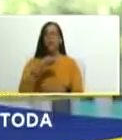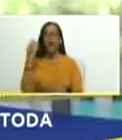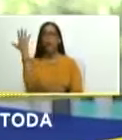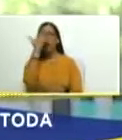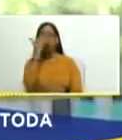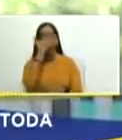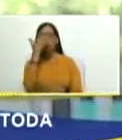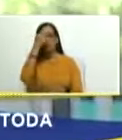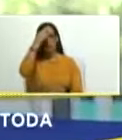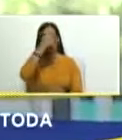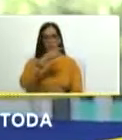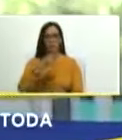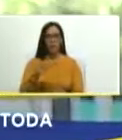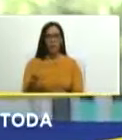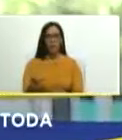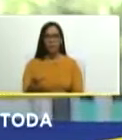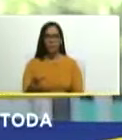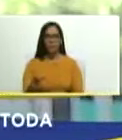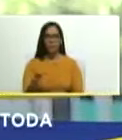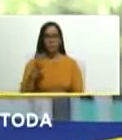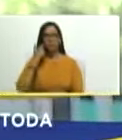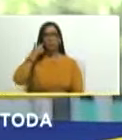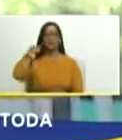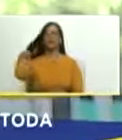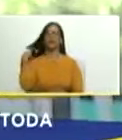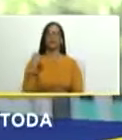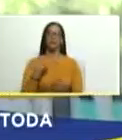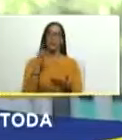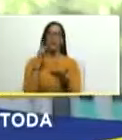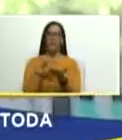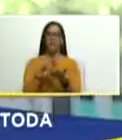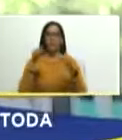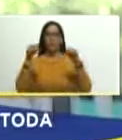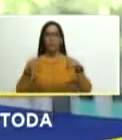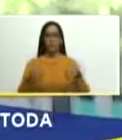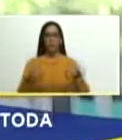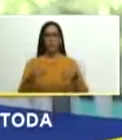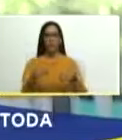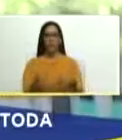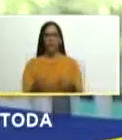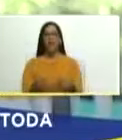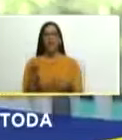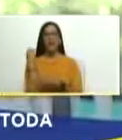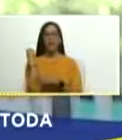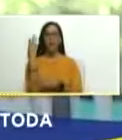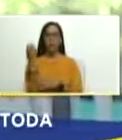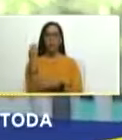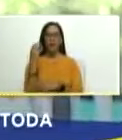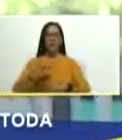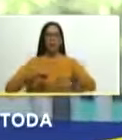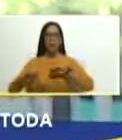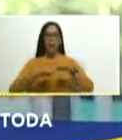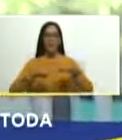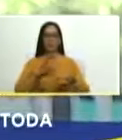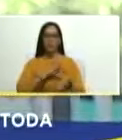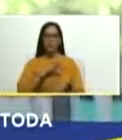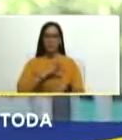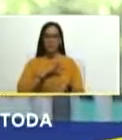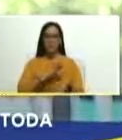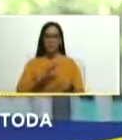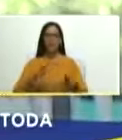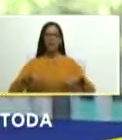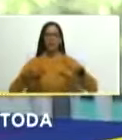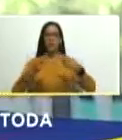al pueblo. Por eso yo he venido hoy ante ustedes, el Congreso de Movimientos Sociales de la Nueva